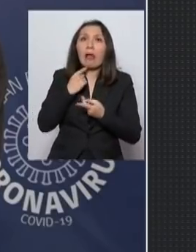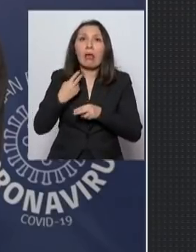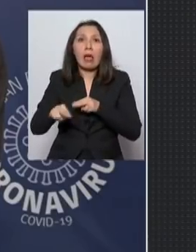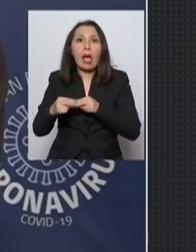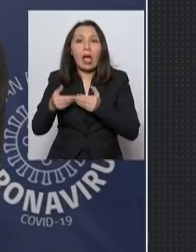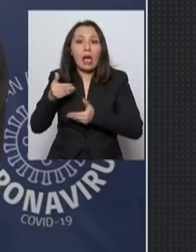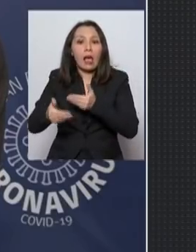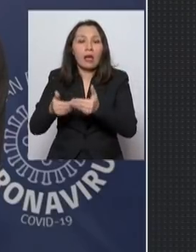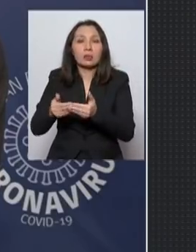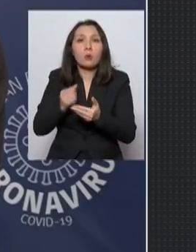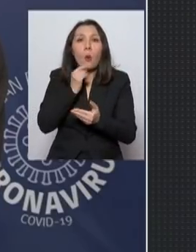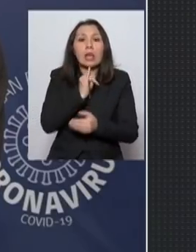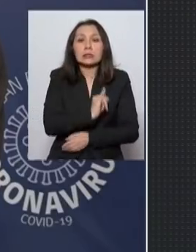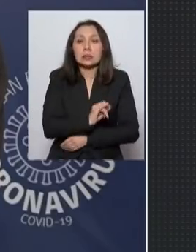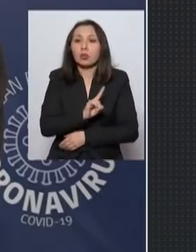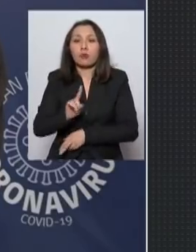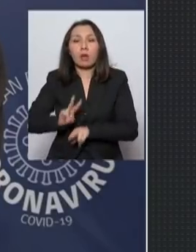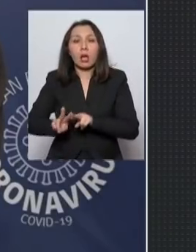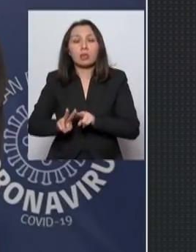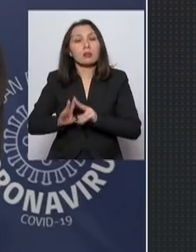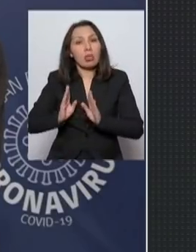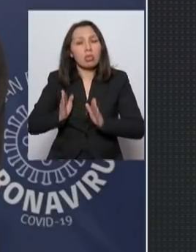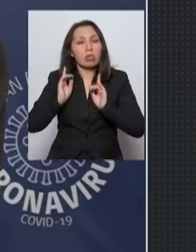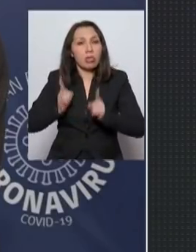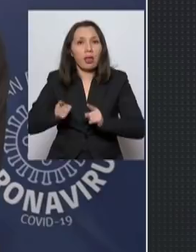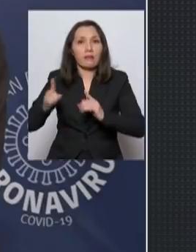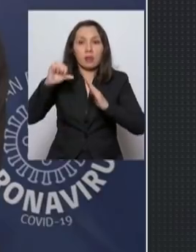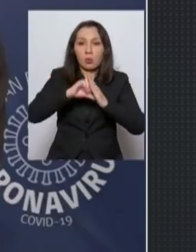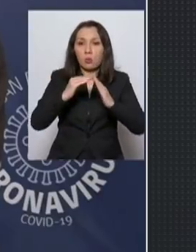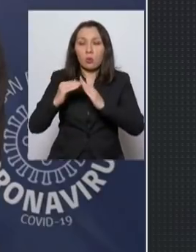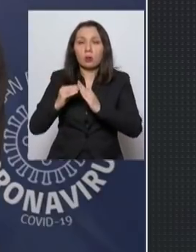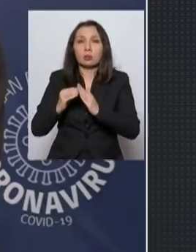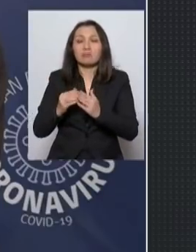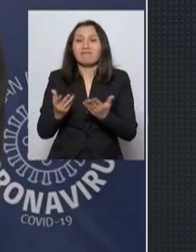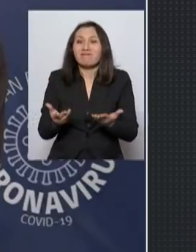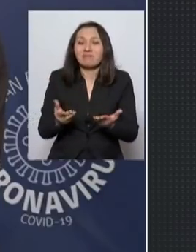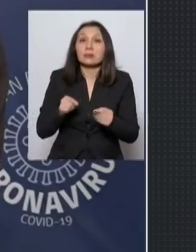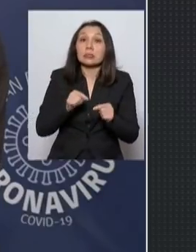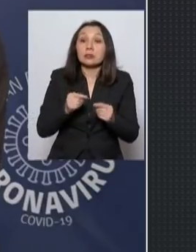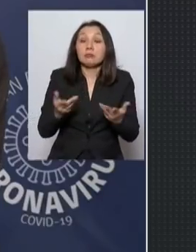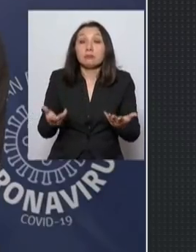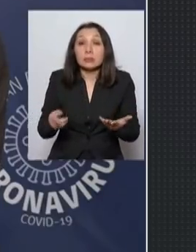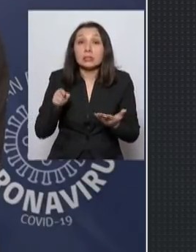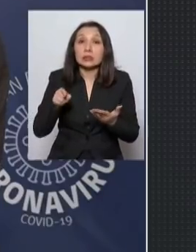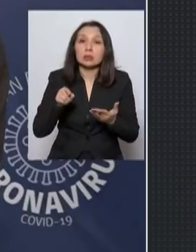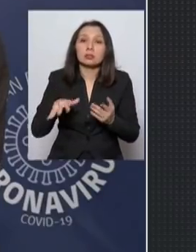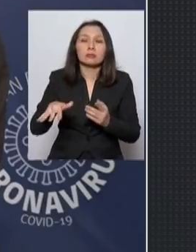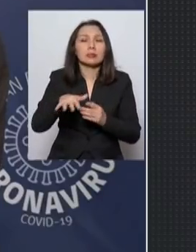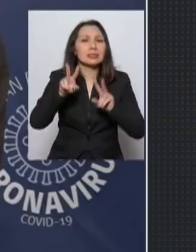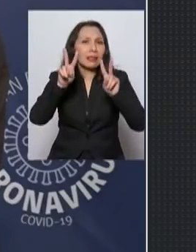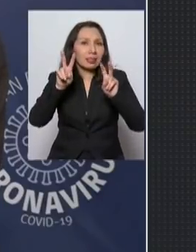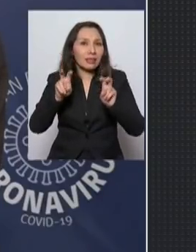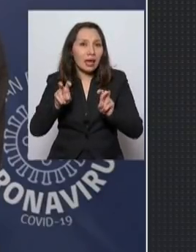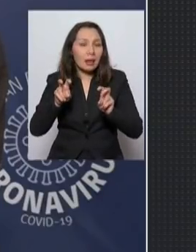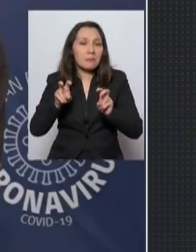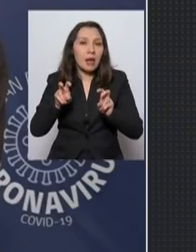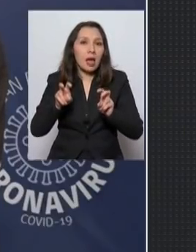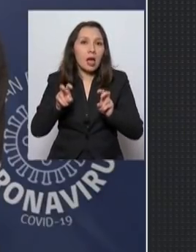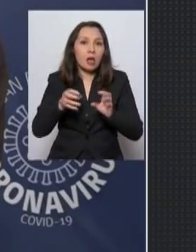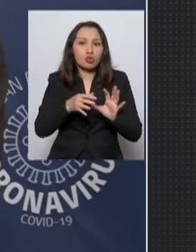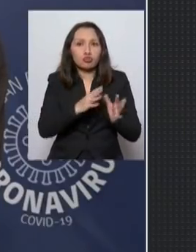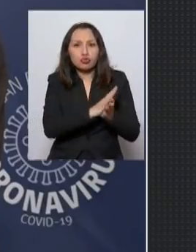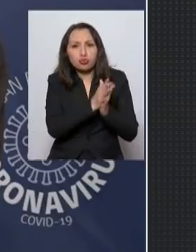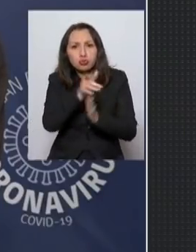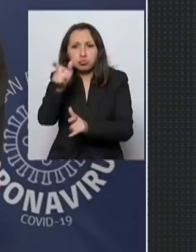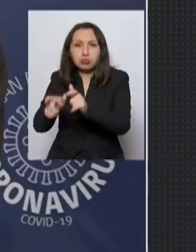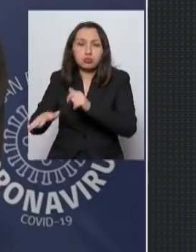hacer, qué es lo que no hay que hacer, hay que mantener cuarentena, no hay que mantener cuarentena, porque al final esto es un tema de